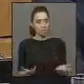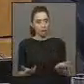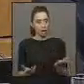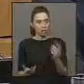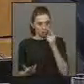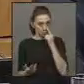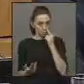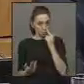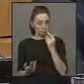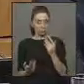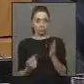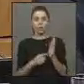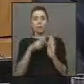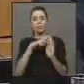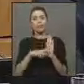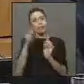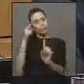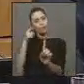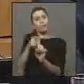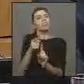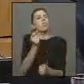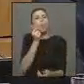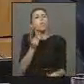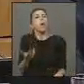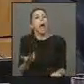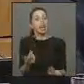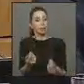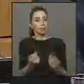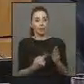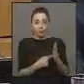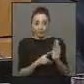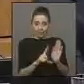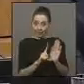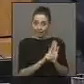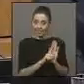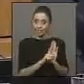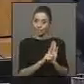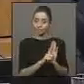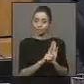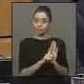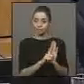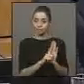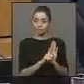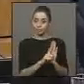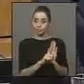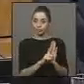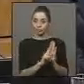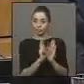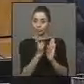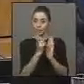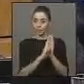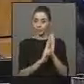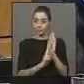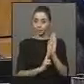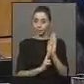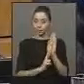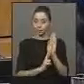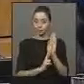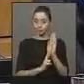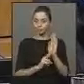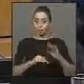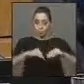¿Cuál es el fondo de este proyecto? Y es que la propia ley que regula